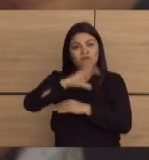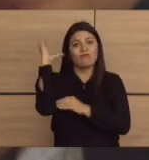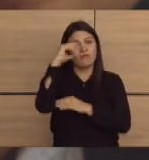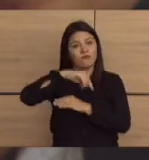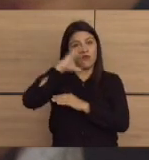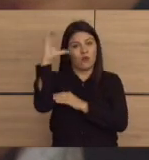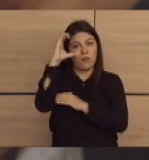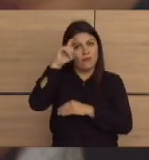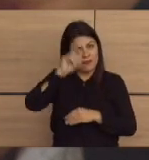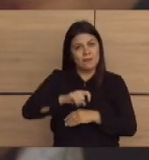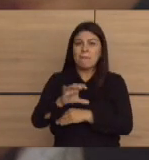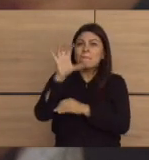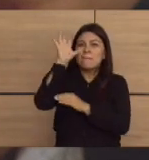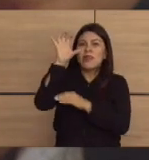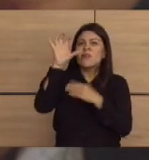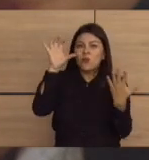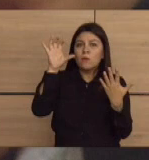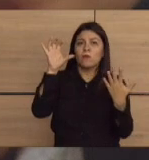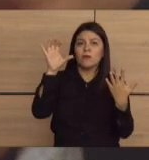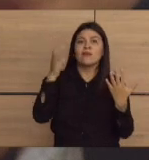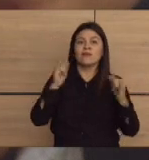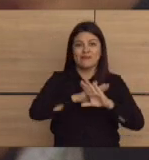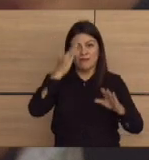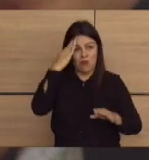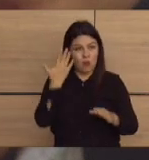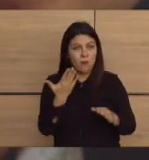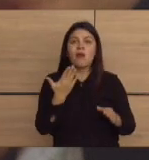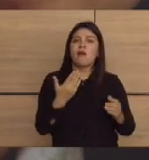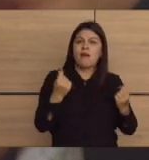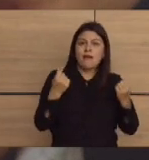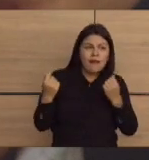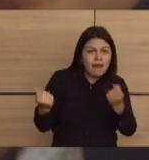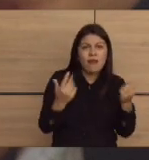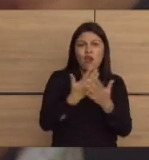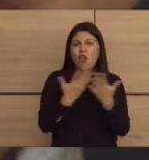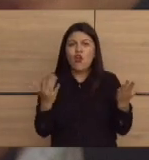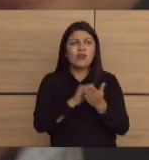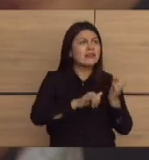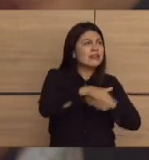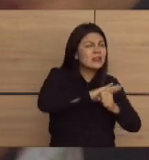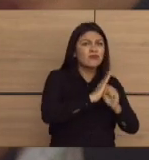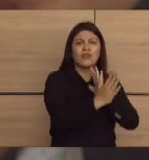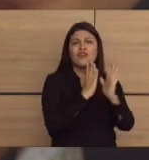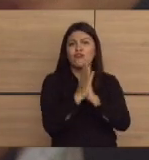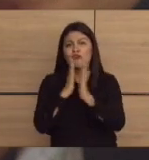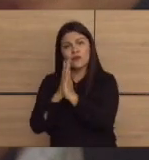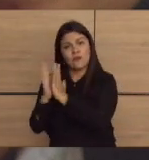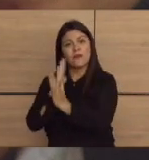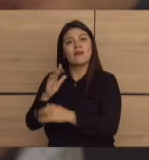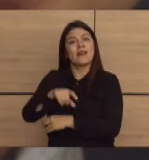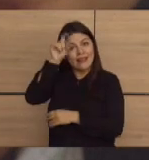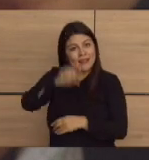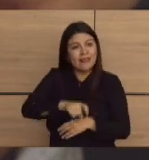una nación donde la economía de la inspiración, de la creatividad y de la innovación se construya a partir